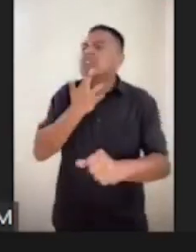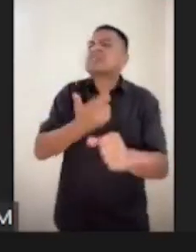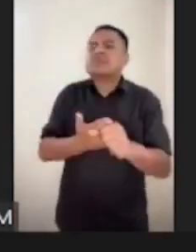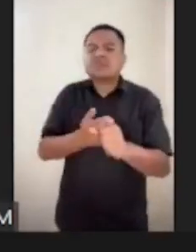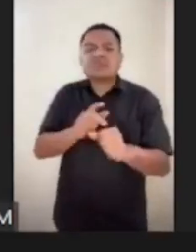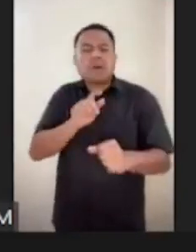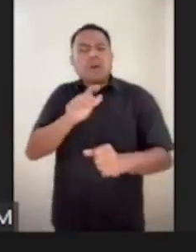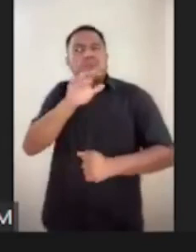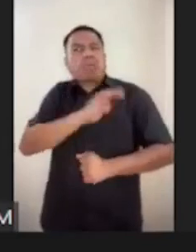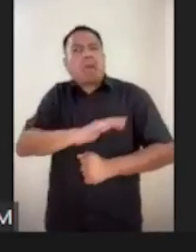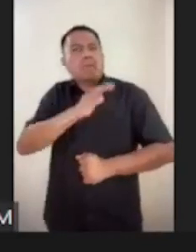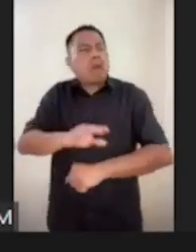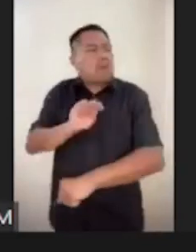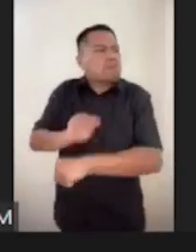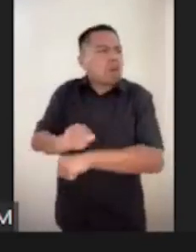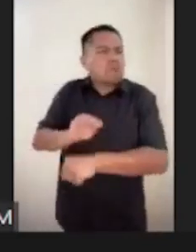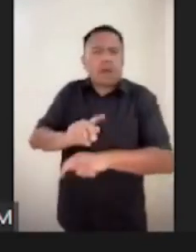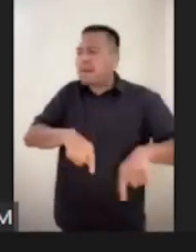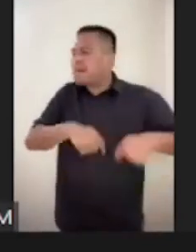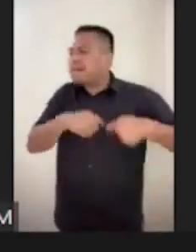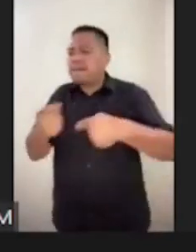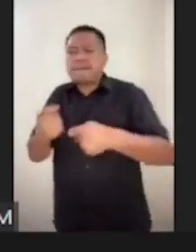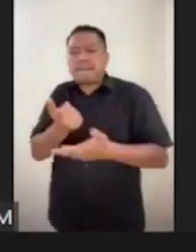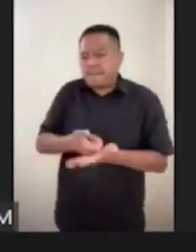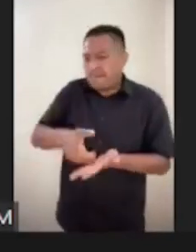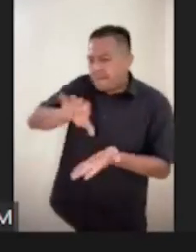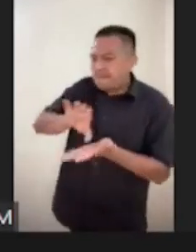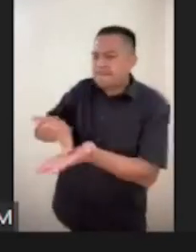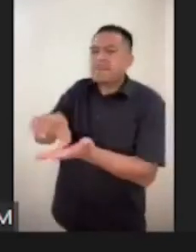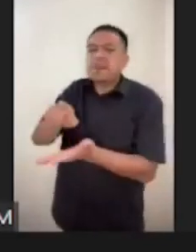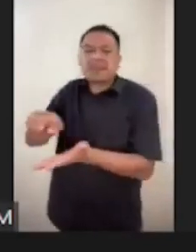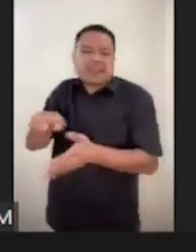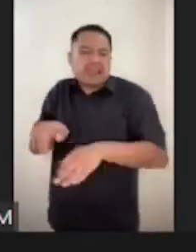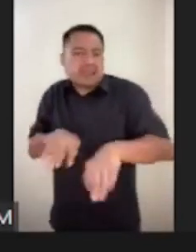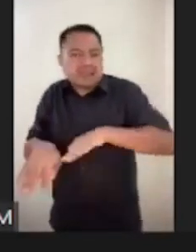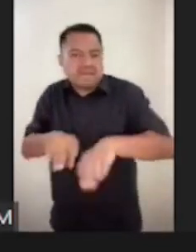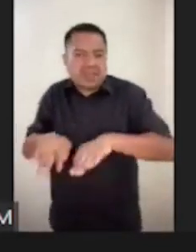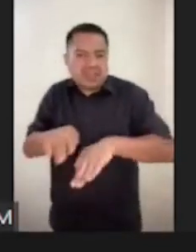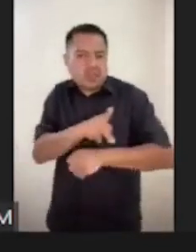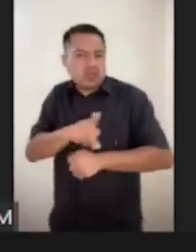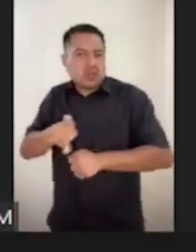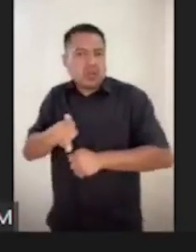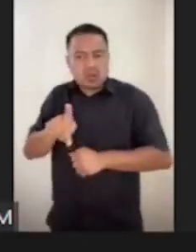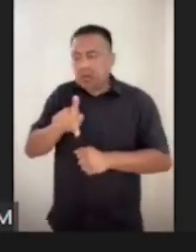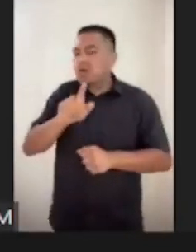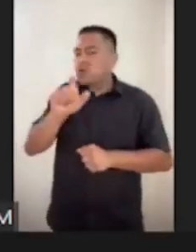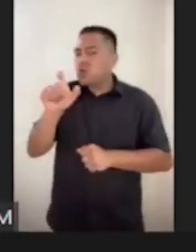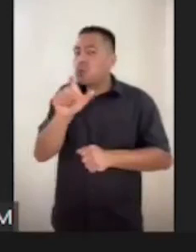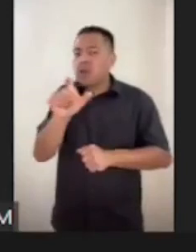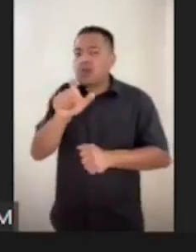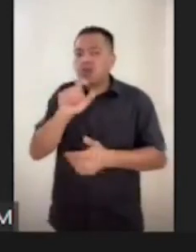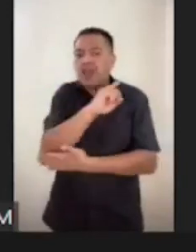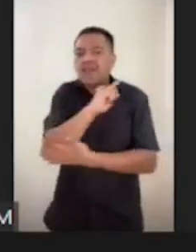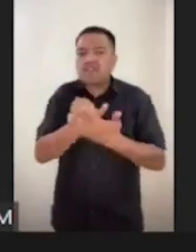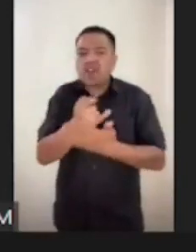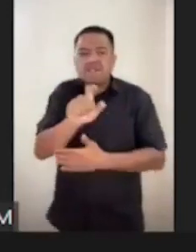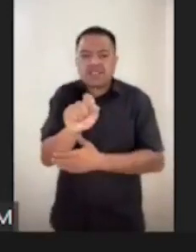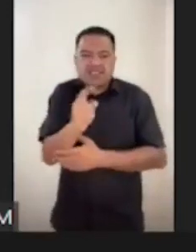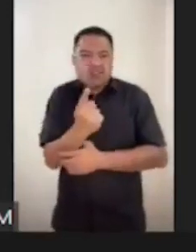omisa en realizar la entrega de las remuneraciones inherentes al cargo que desempeñan los actores, toda vez que en el informe emitido por dicha